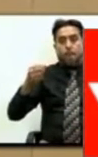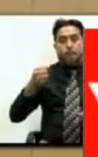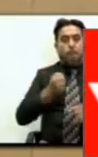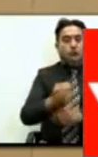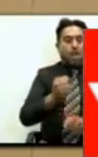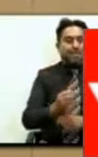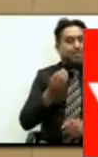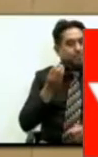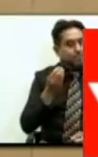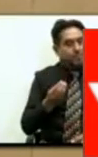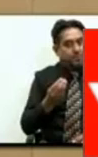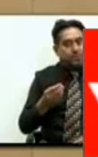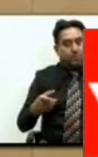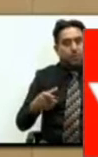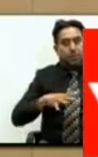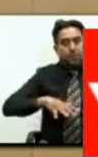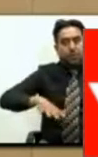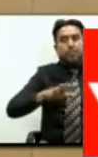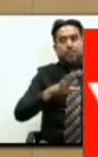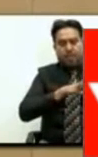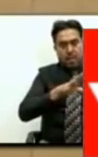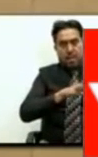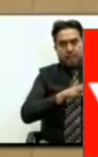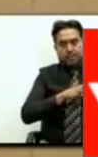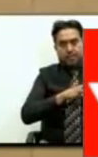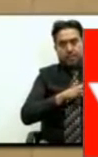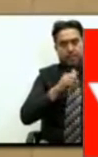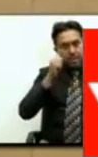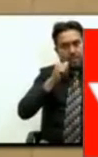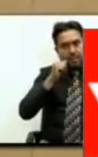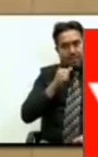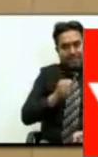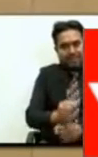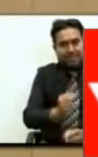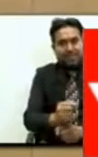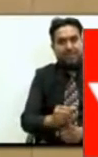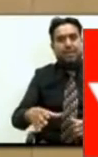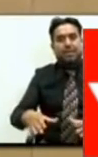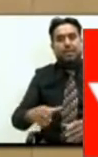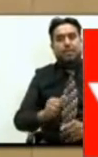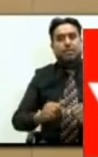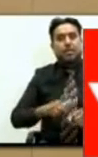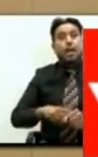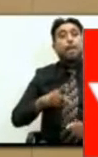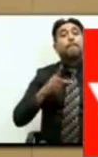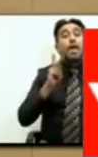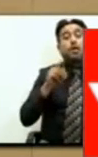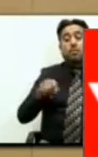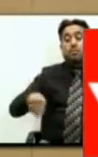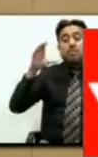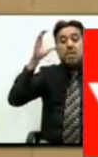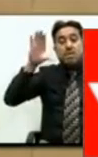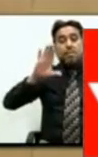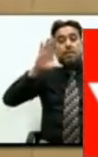si se utiliza toda la fuerza del estado contra la sociedad pero son incapaces contra la delincuencia